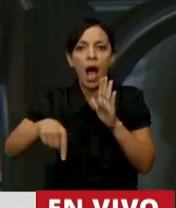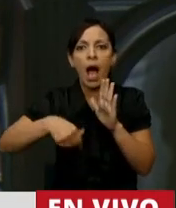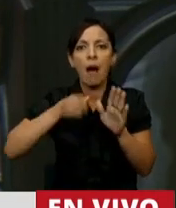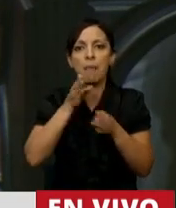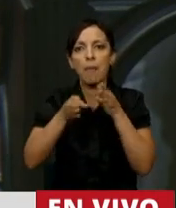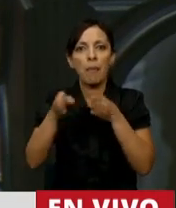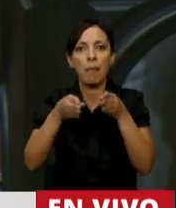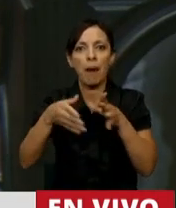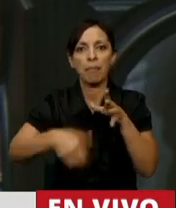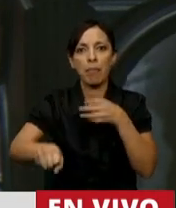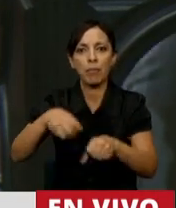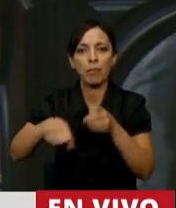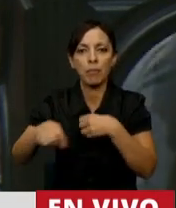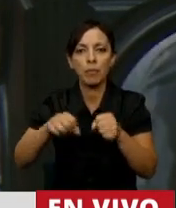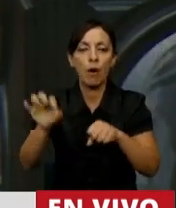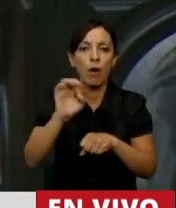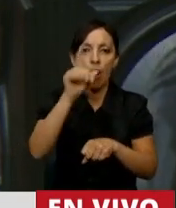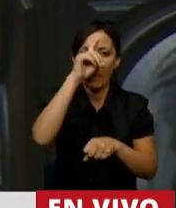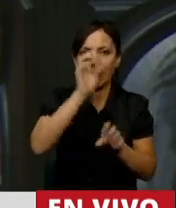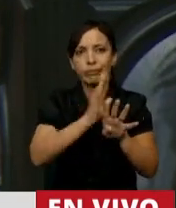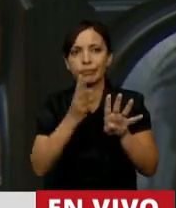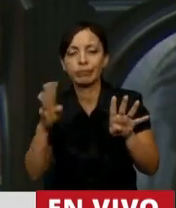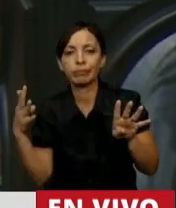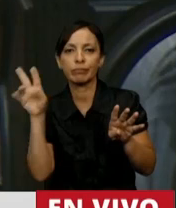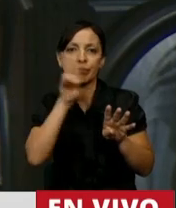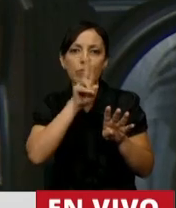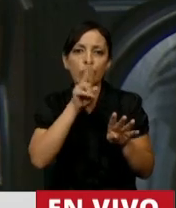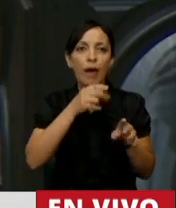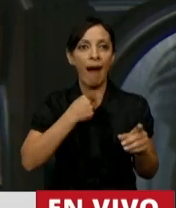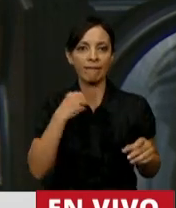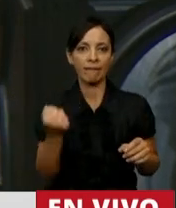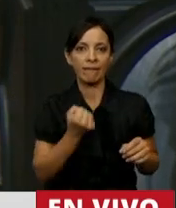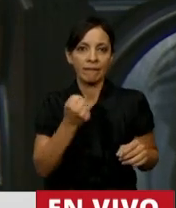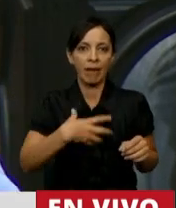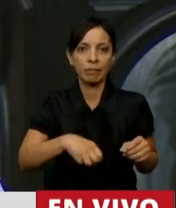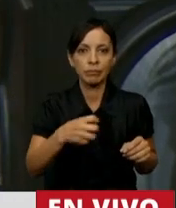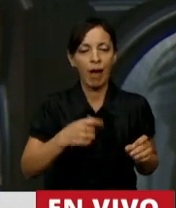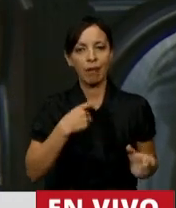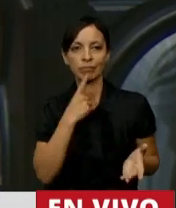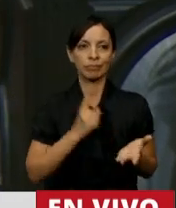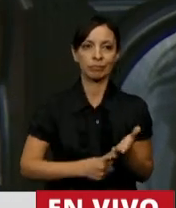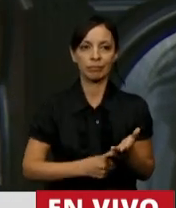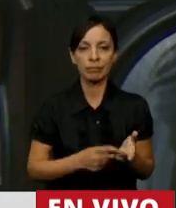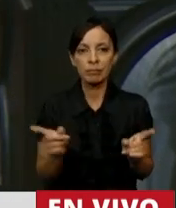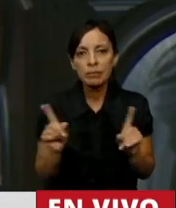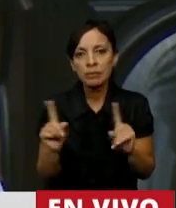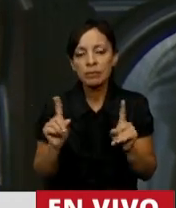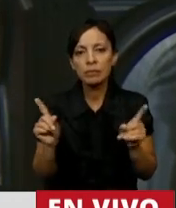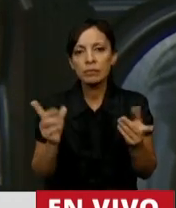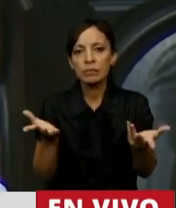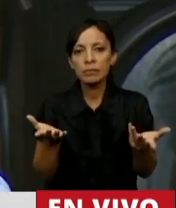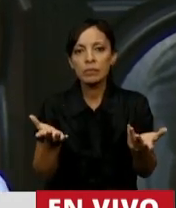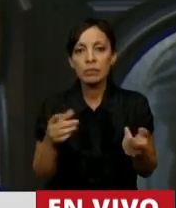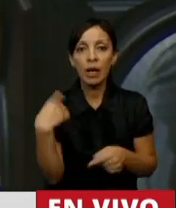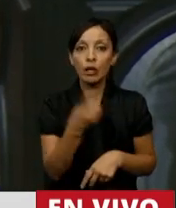que se van a ver colmados los hospitales de cola y cola de mujeres que quieren abortar por propia voluntad nos toca como